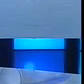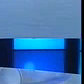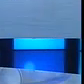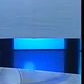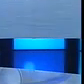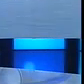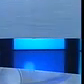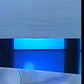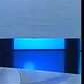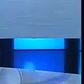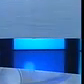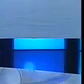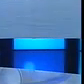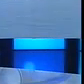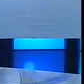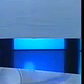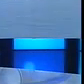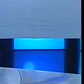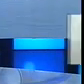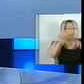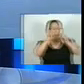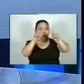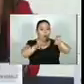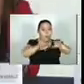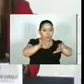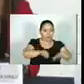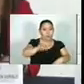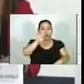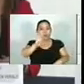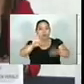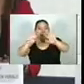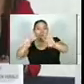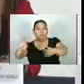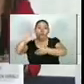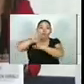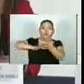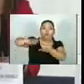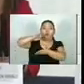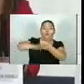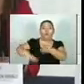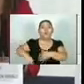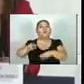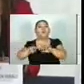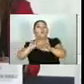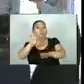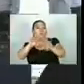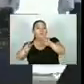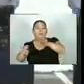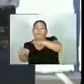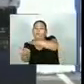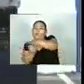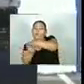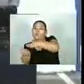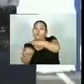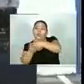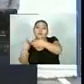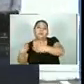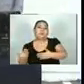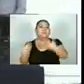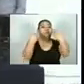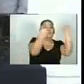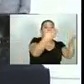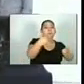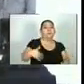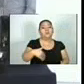Un donativo de 501 computadoras, 49 impresoras y 7 escáneres hizo el Tribunal Supremo Electoral al Ministerio de